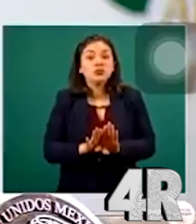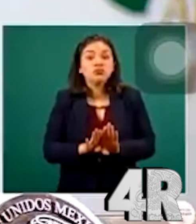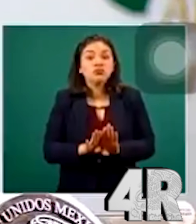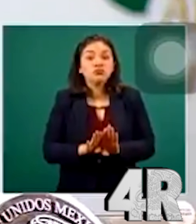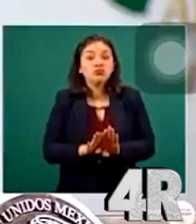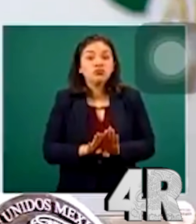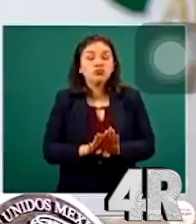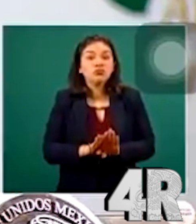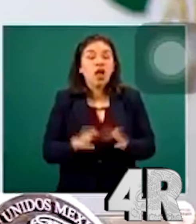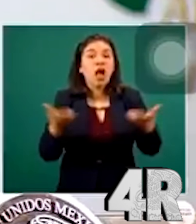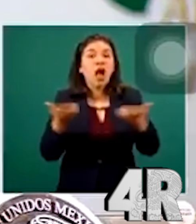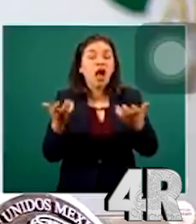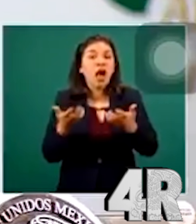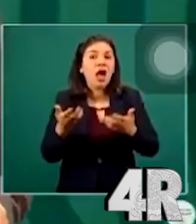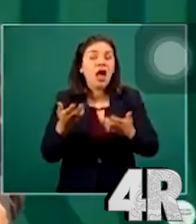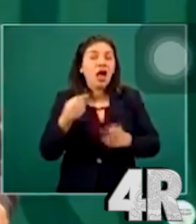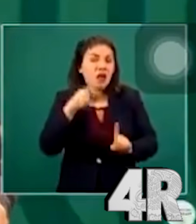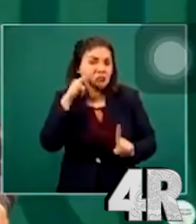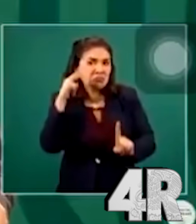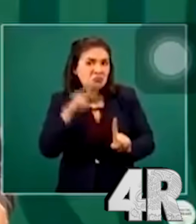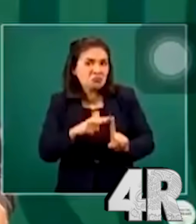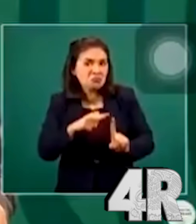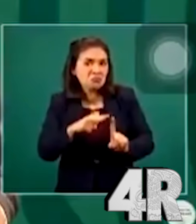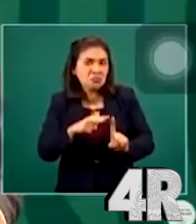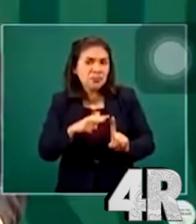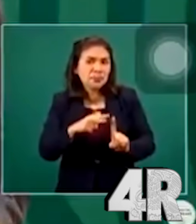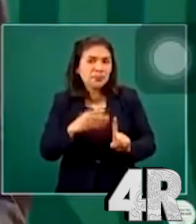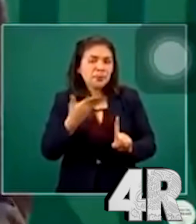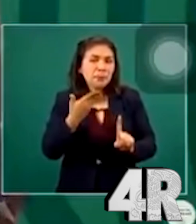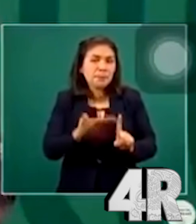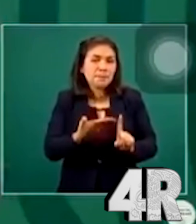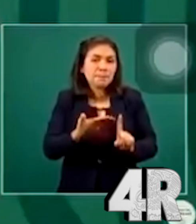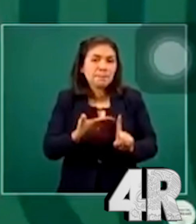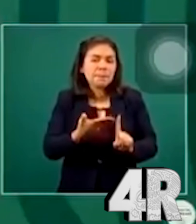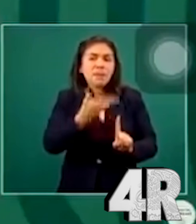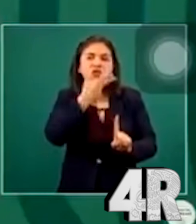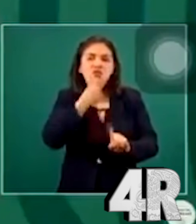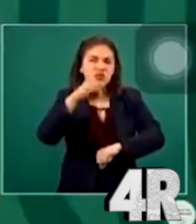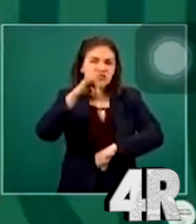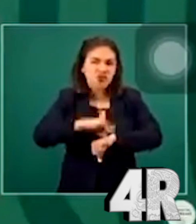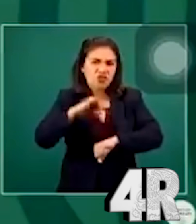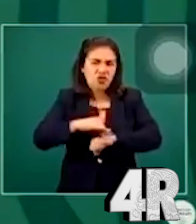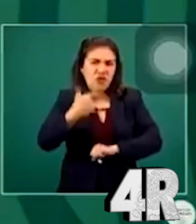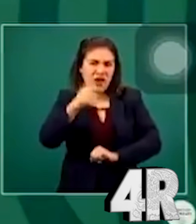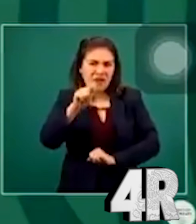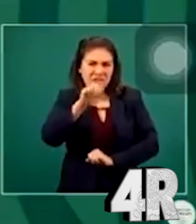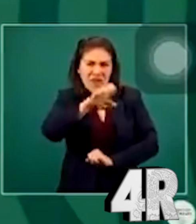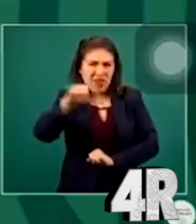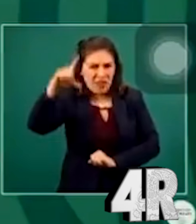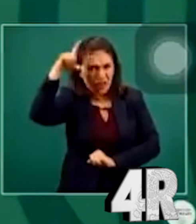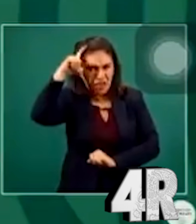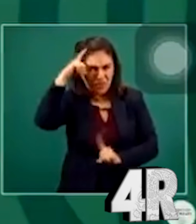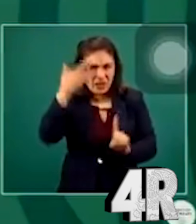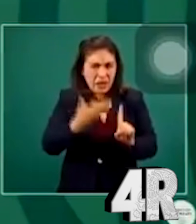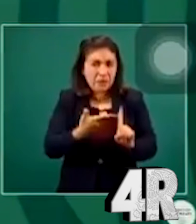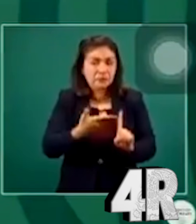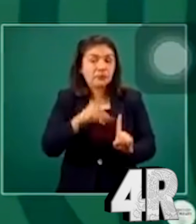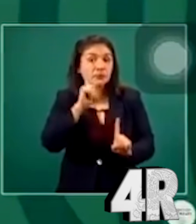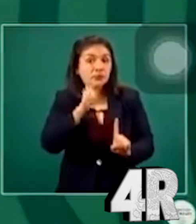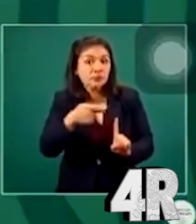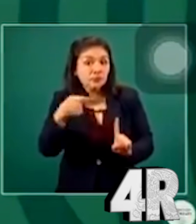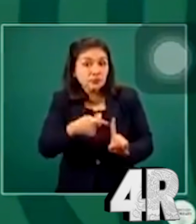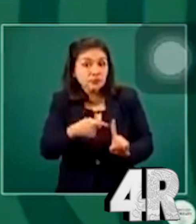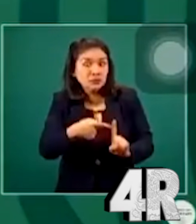la conducta de el doctor López-Gatell es que ha